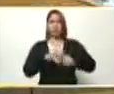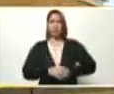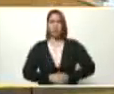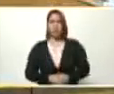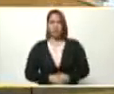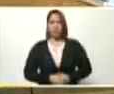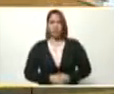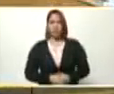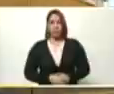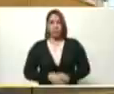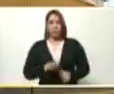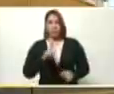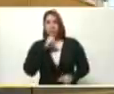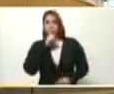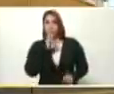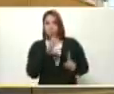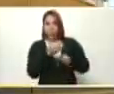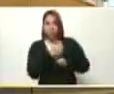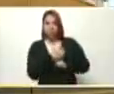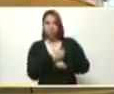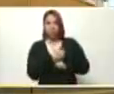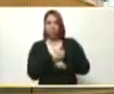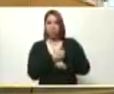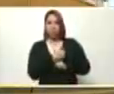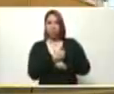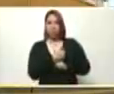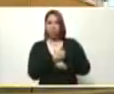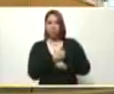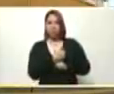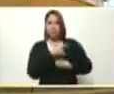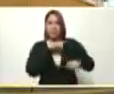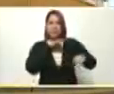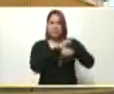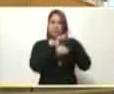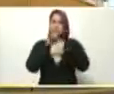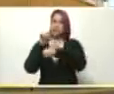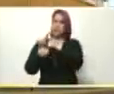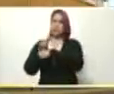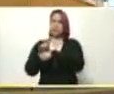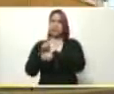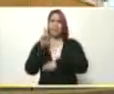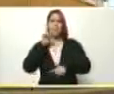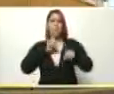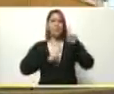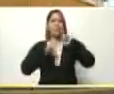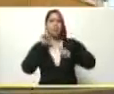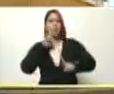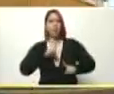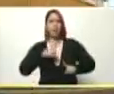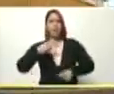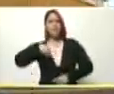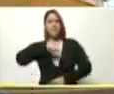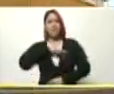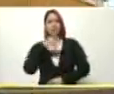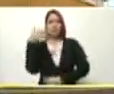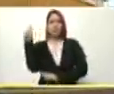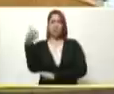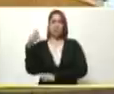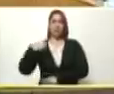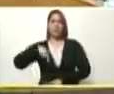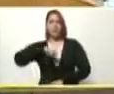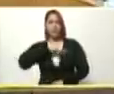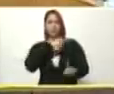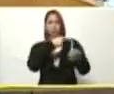en el disimulo, en el engaño, en la mentira, en la falsa bandera, en los falsos positivos.